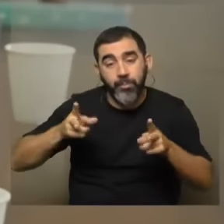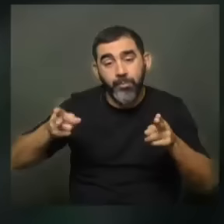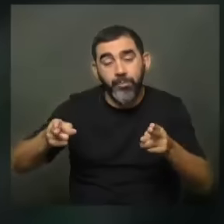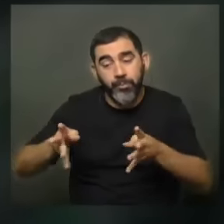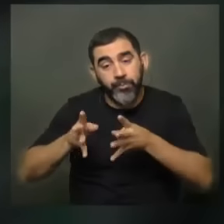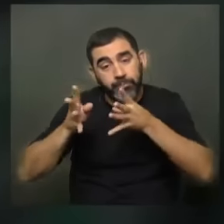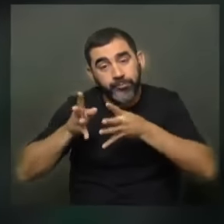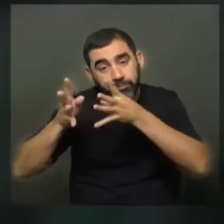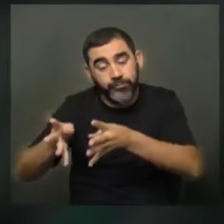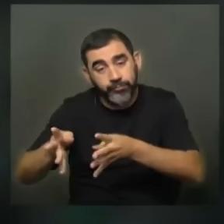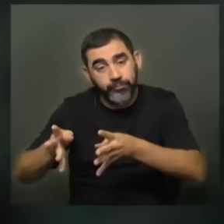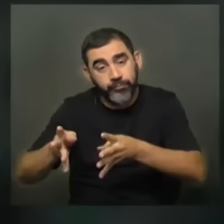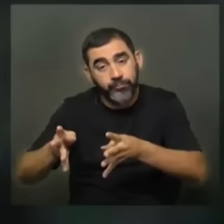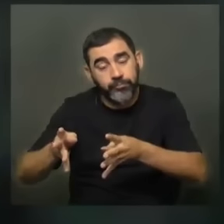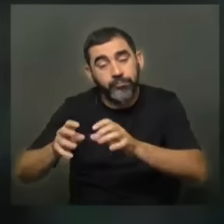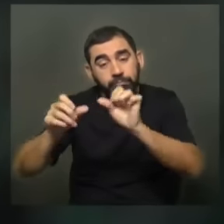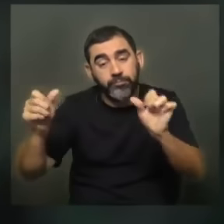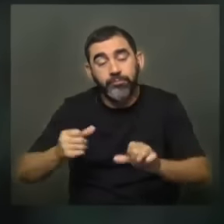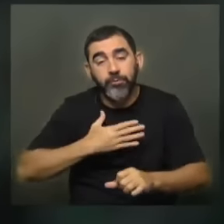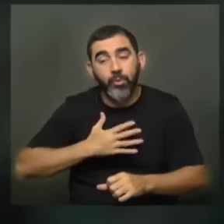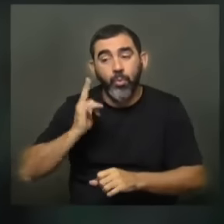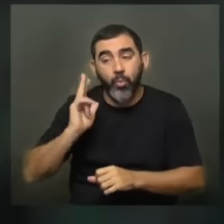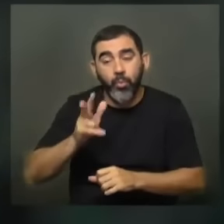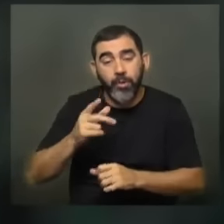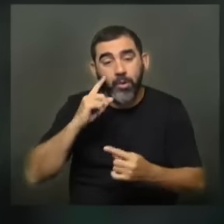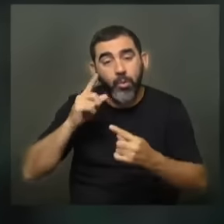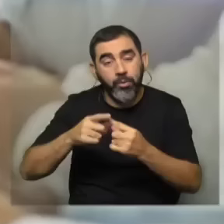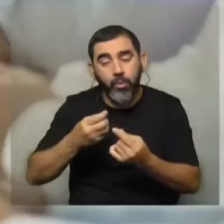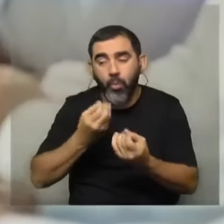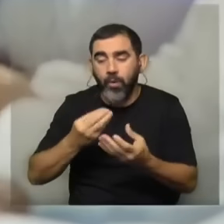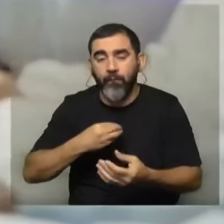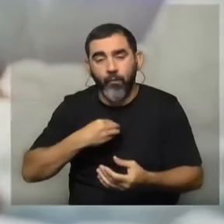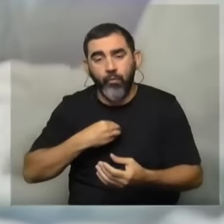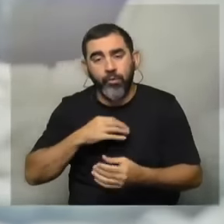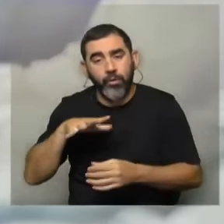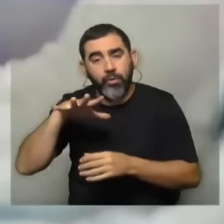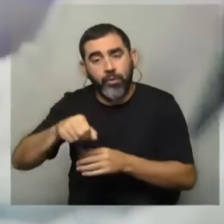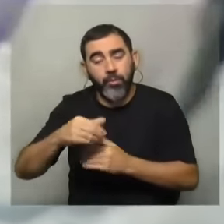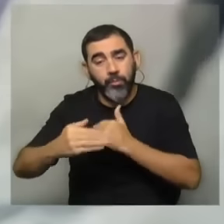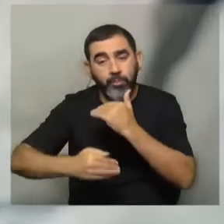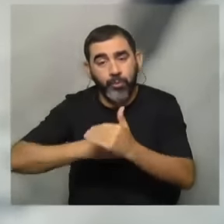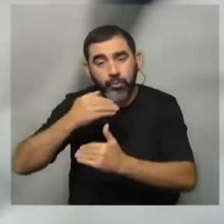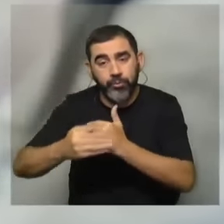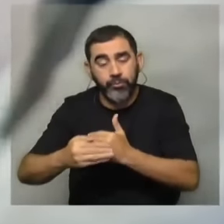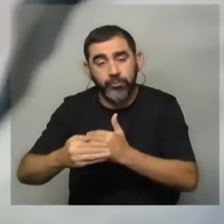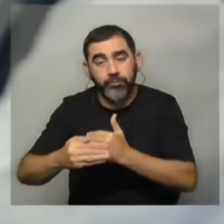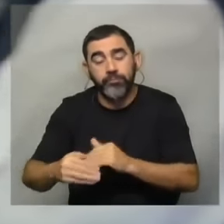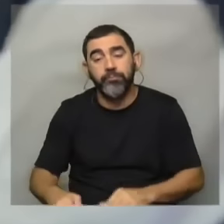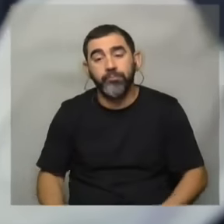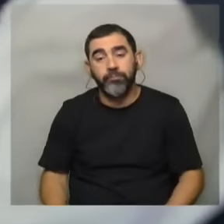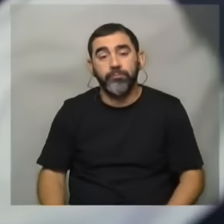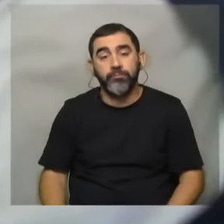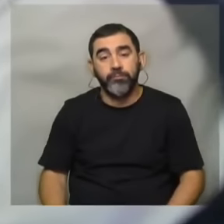hostilidades para dar paso a acciones humanitarias con el fin de mostrar su buena fe y compromiso con el proceso como lo señaló Fernanda